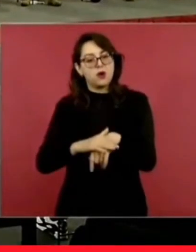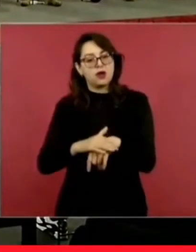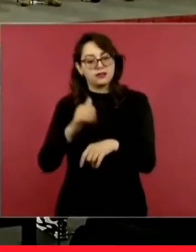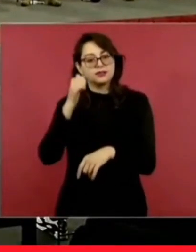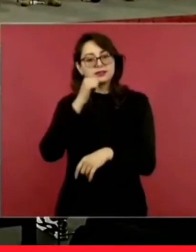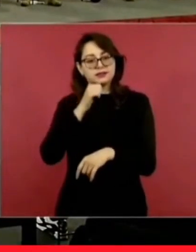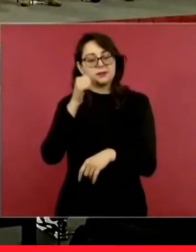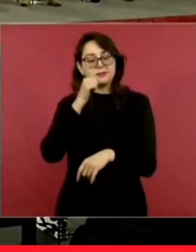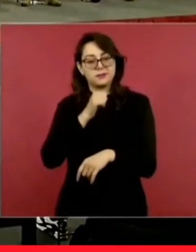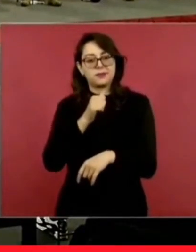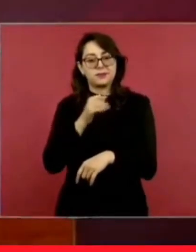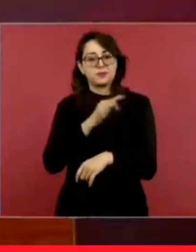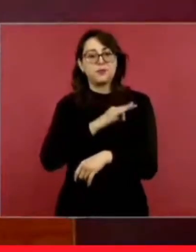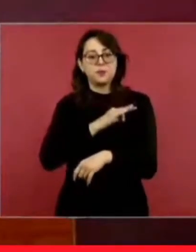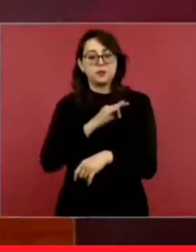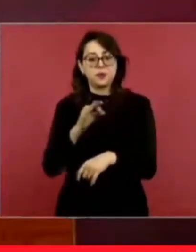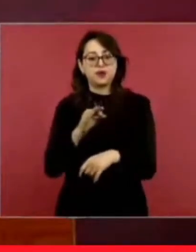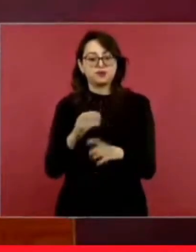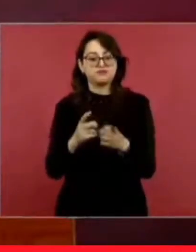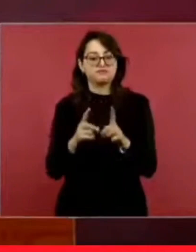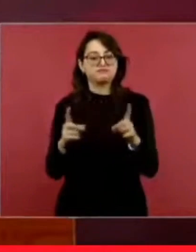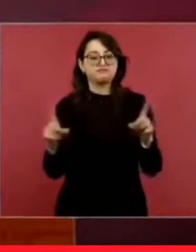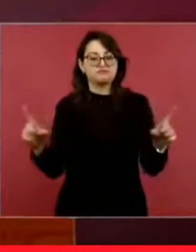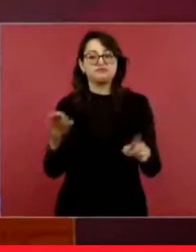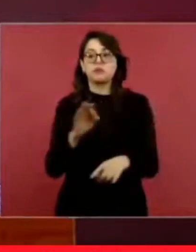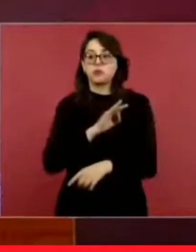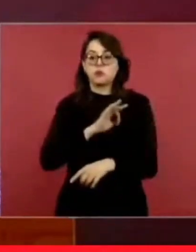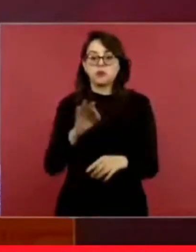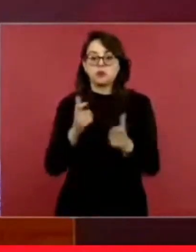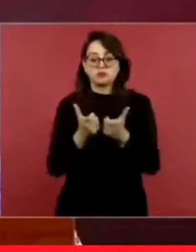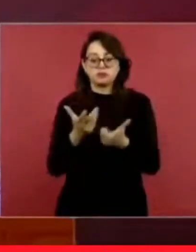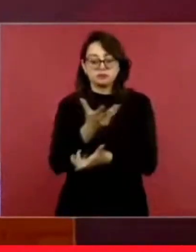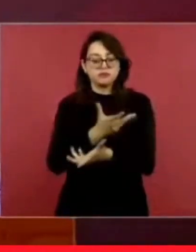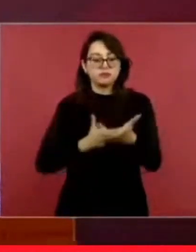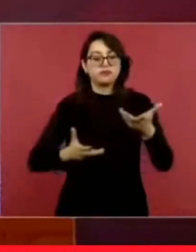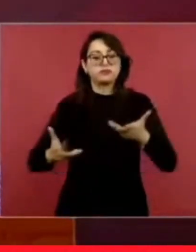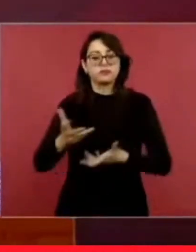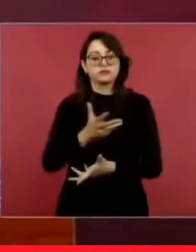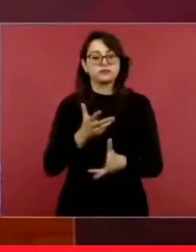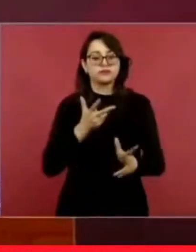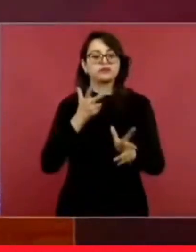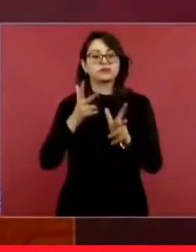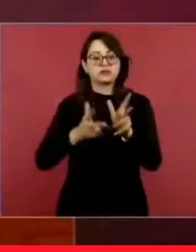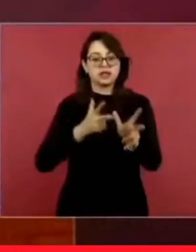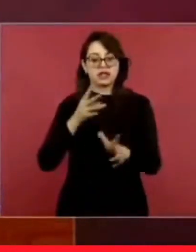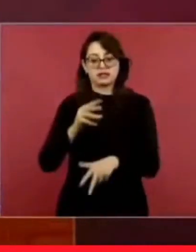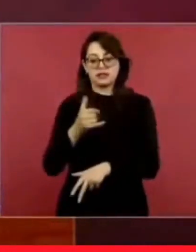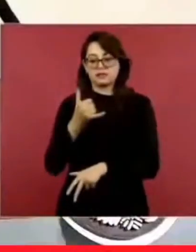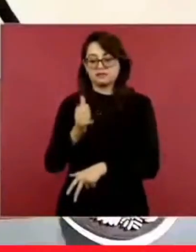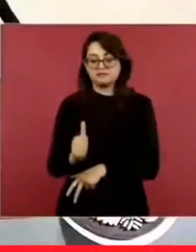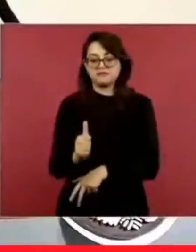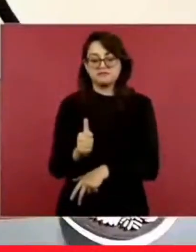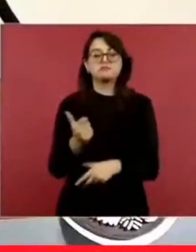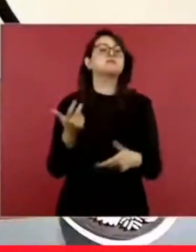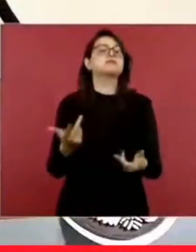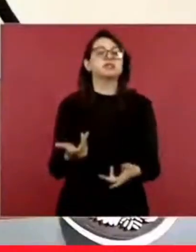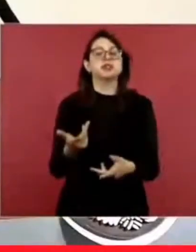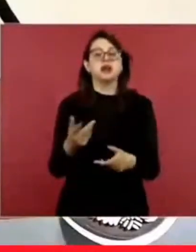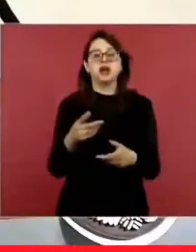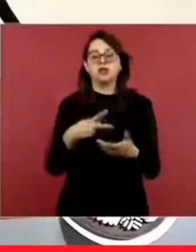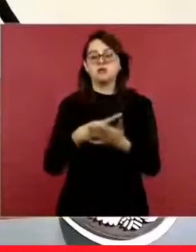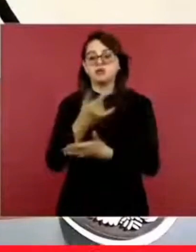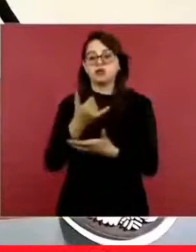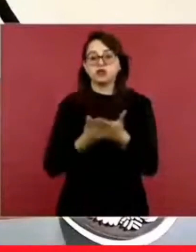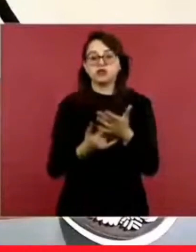ansiada prosperidad compartida en pocas palabras señor presidente amigas y amigos con el tren maya y los proyectos que generamos en torno a él